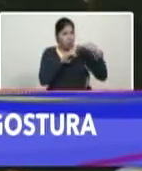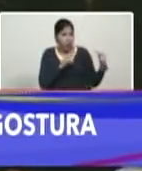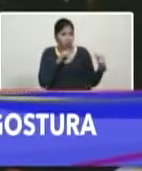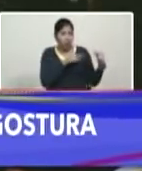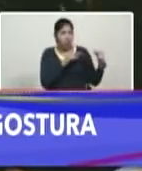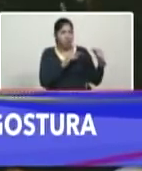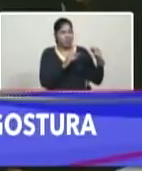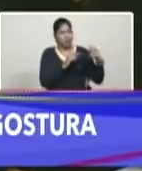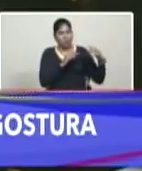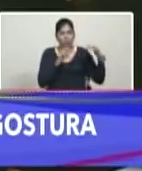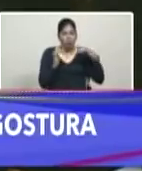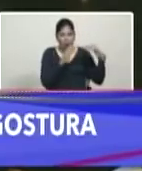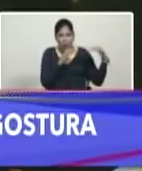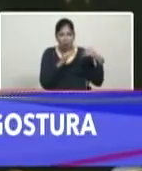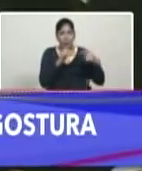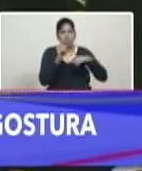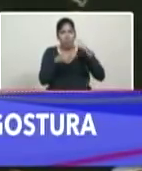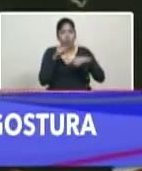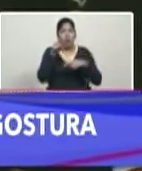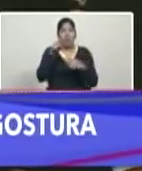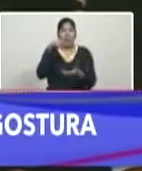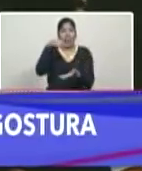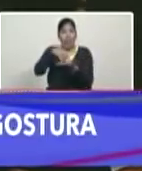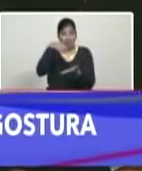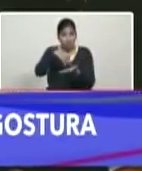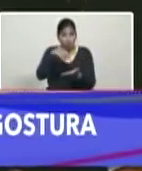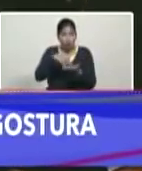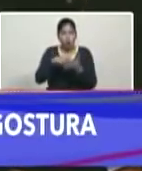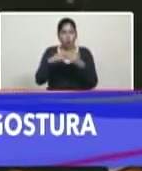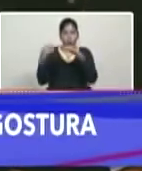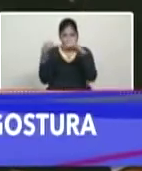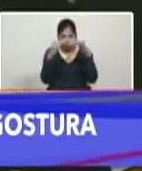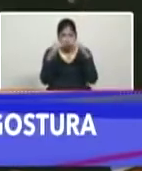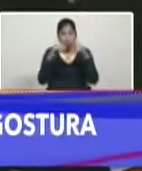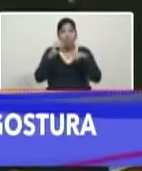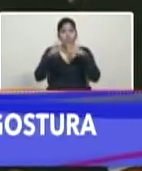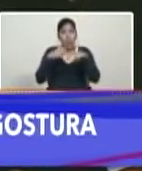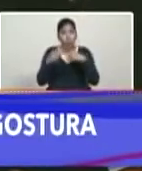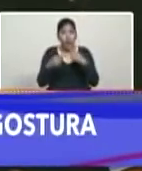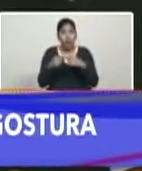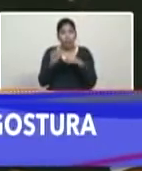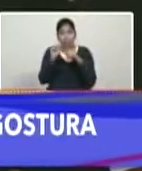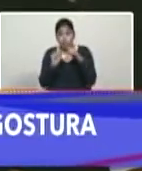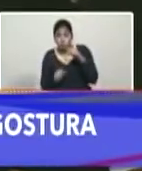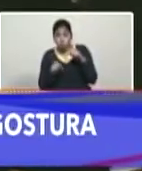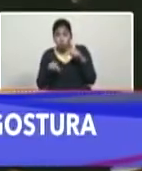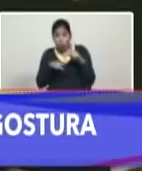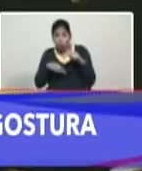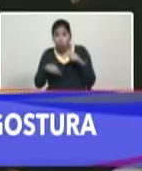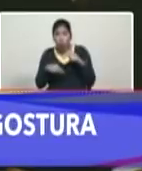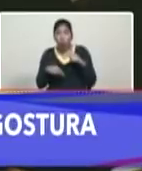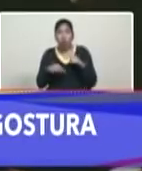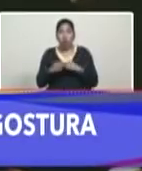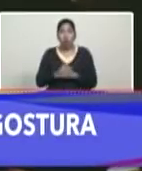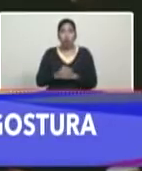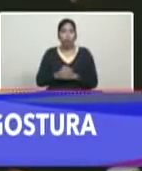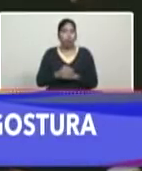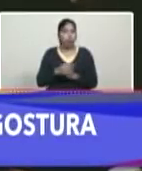Después de Boyacá, Carabobo. Y luego de Carabobo, hacia el sur, con Antonio José de